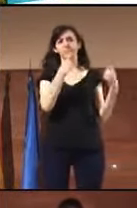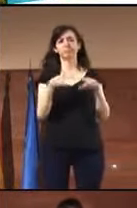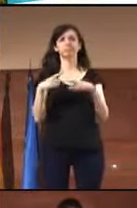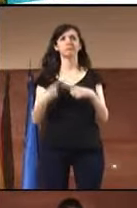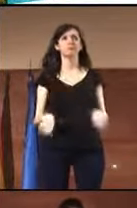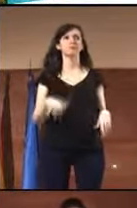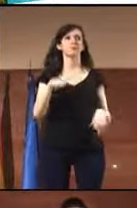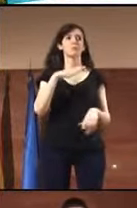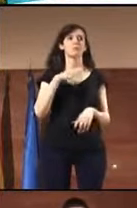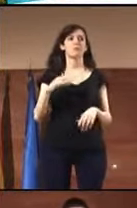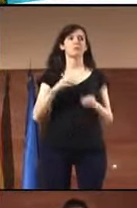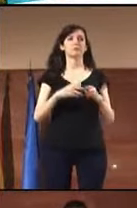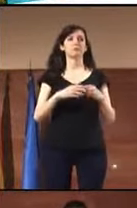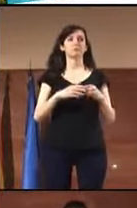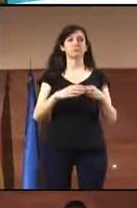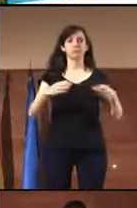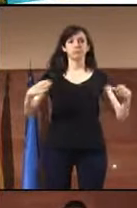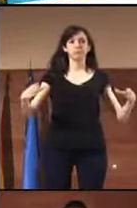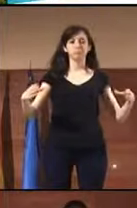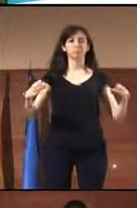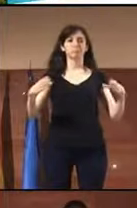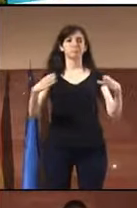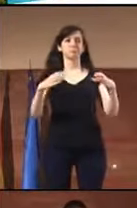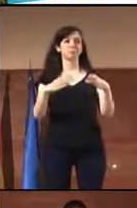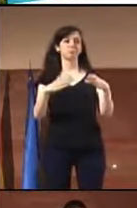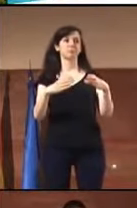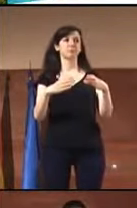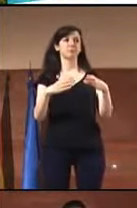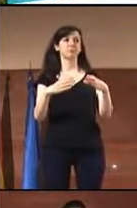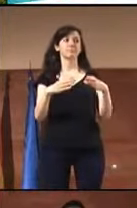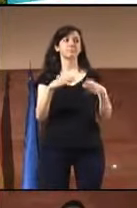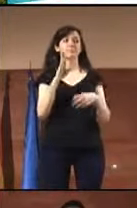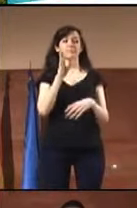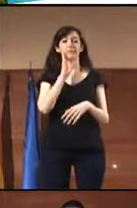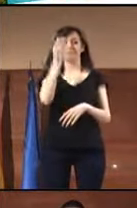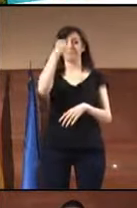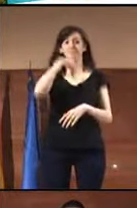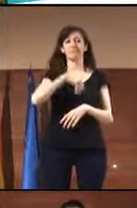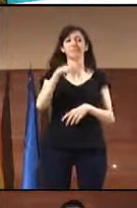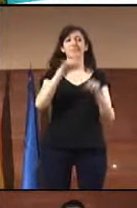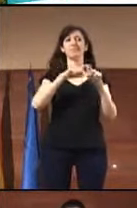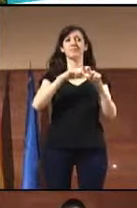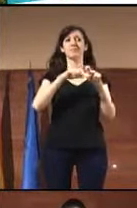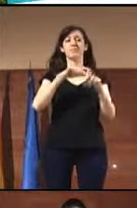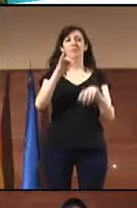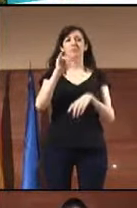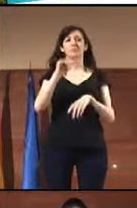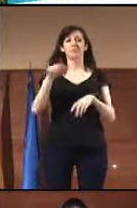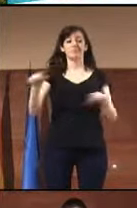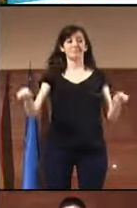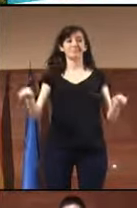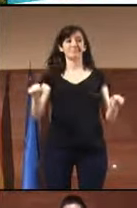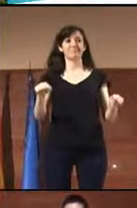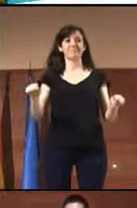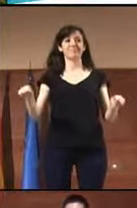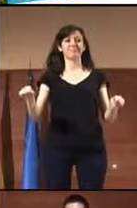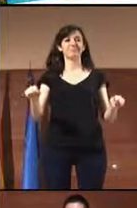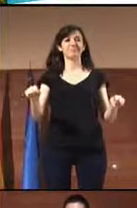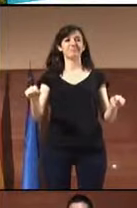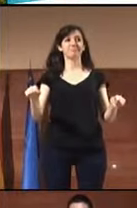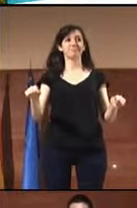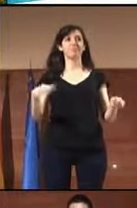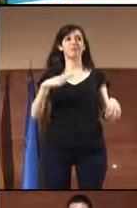tener en cuenta asientos más anchos, más estrechos. Además, no os he comentado que hay un tipo de reposabrazos que nos